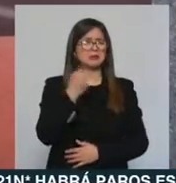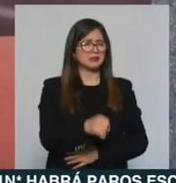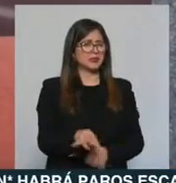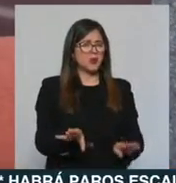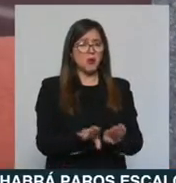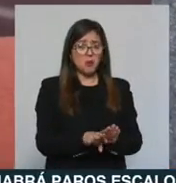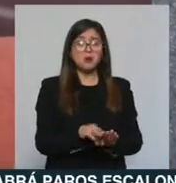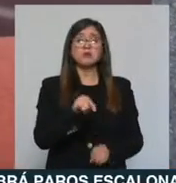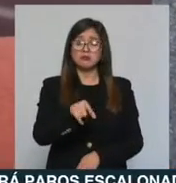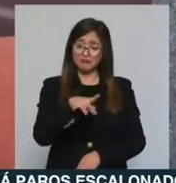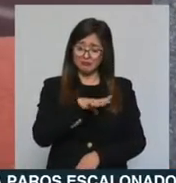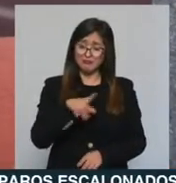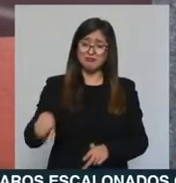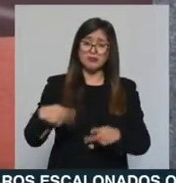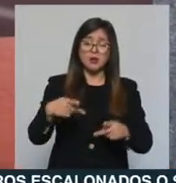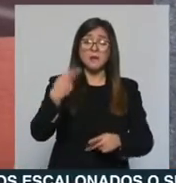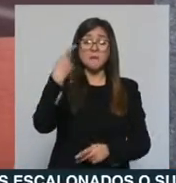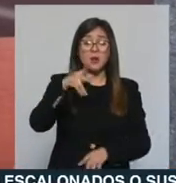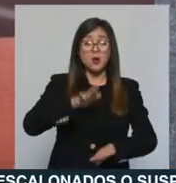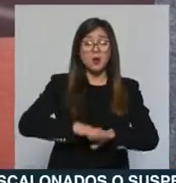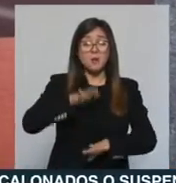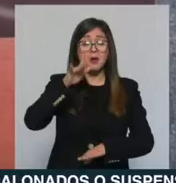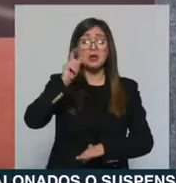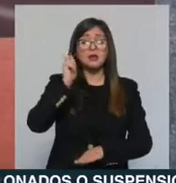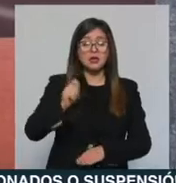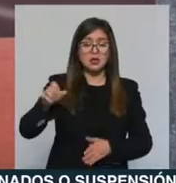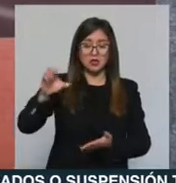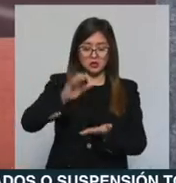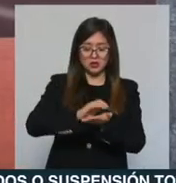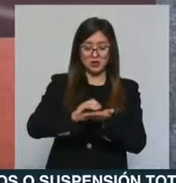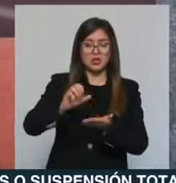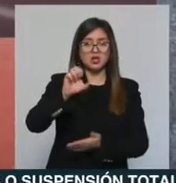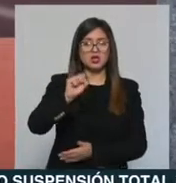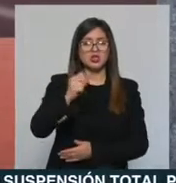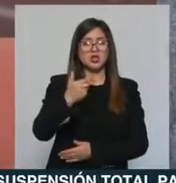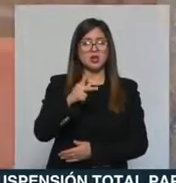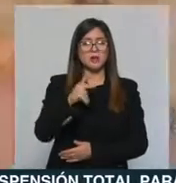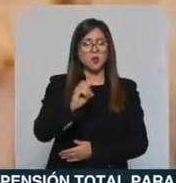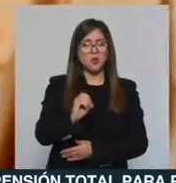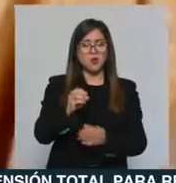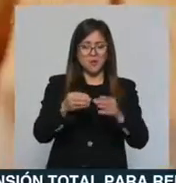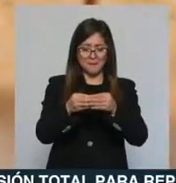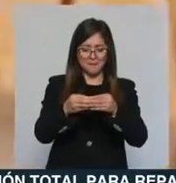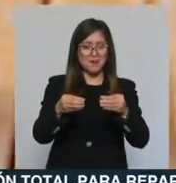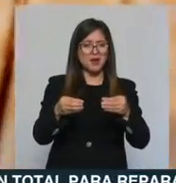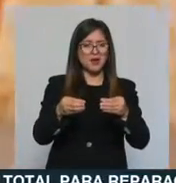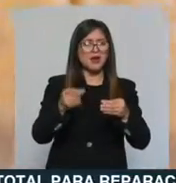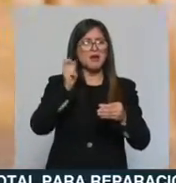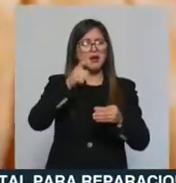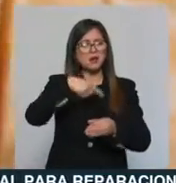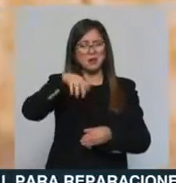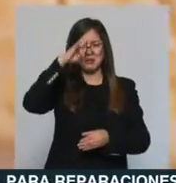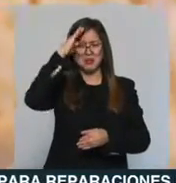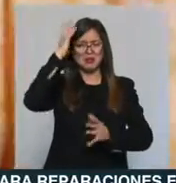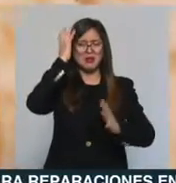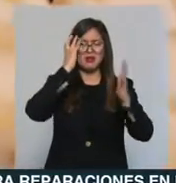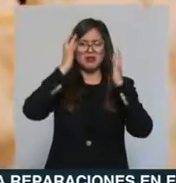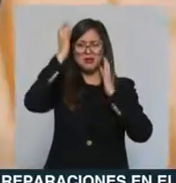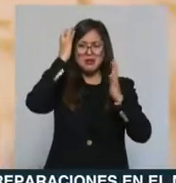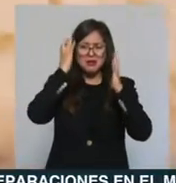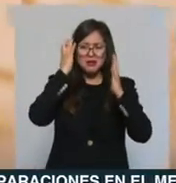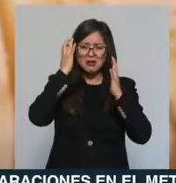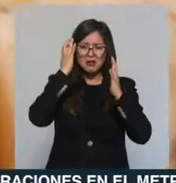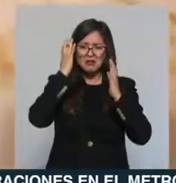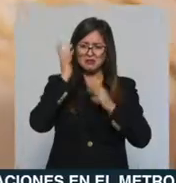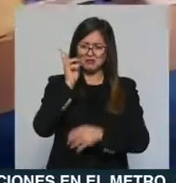ha funcionado muy bien ahí es el shampoo en barra, que de pronto lo ves o sea, lo ves ahí y dices, como